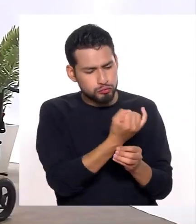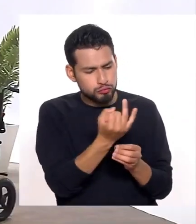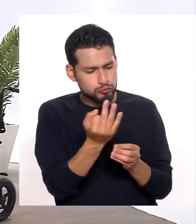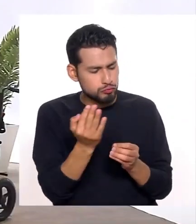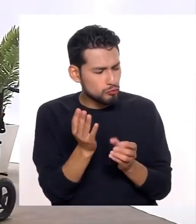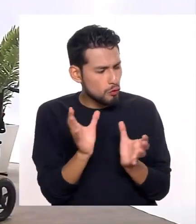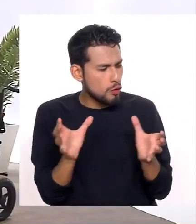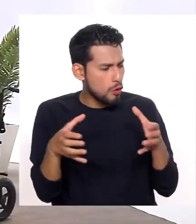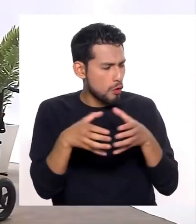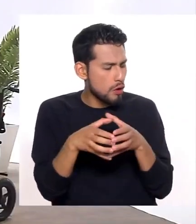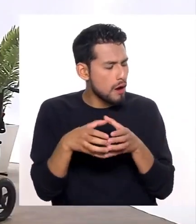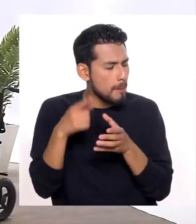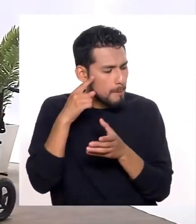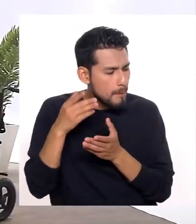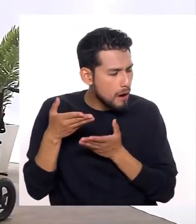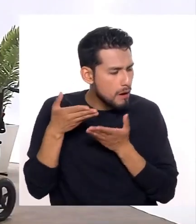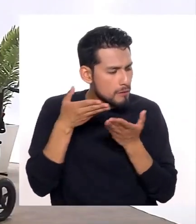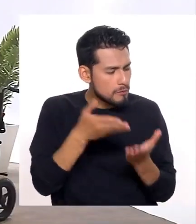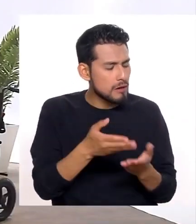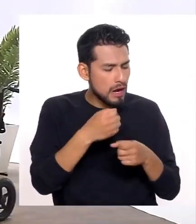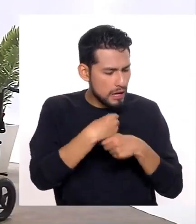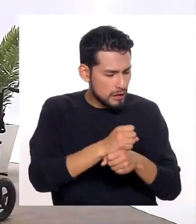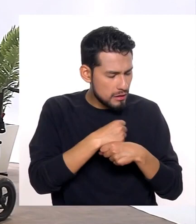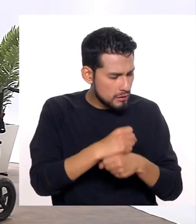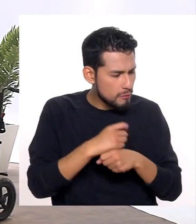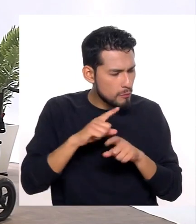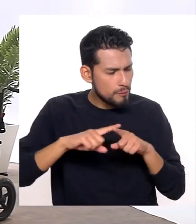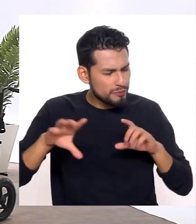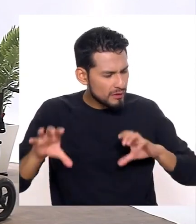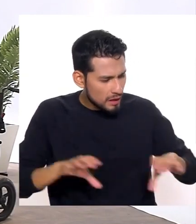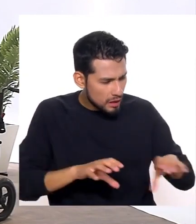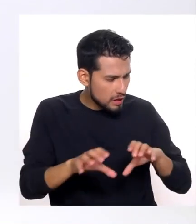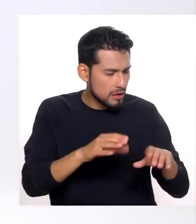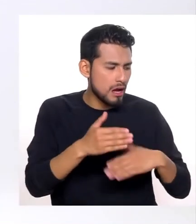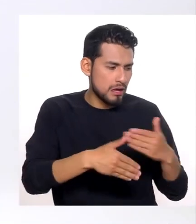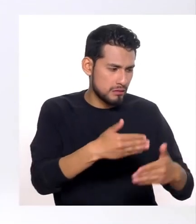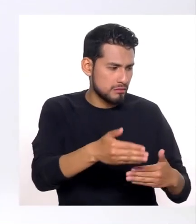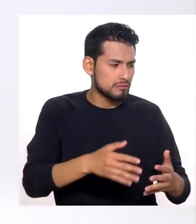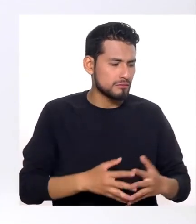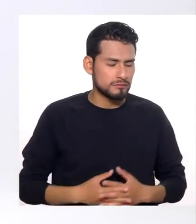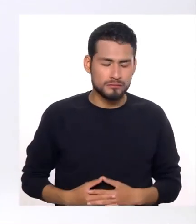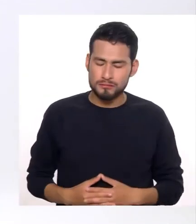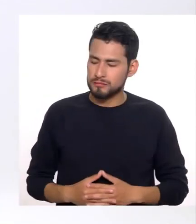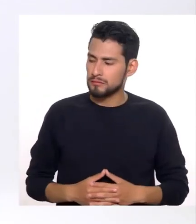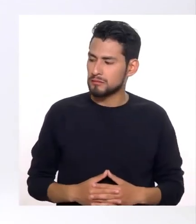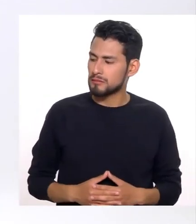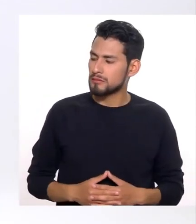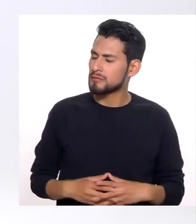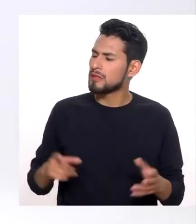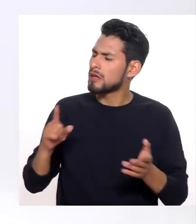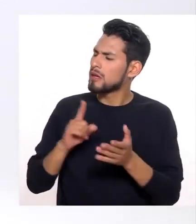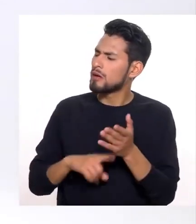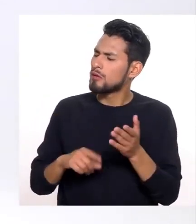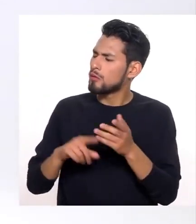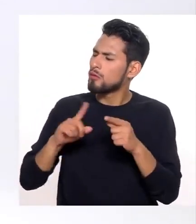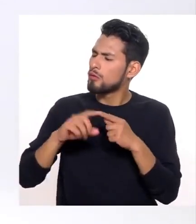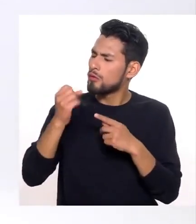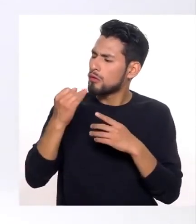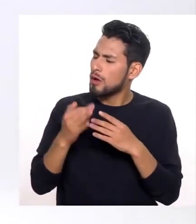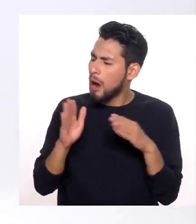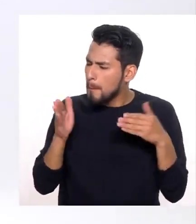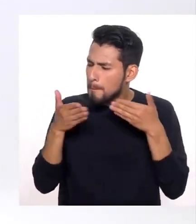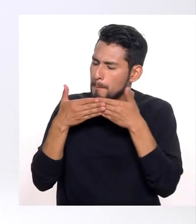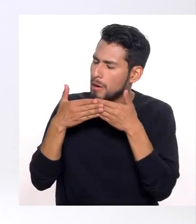justamente dando todas las pautas y las acciones o actividades a desarrollar. ¿Y qué barreras afrontan